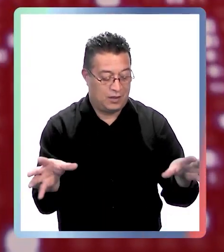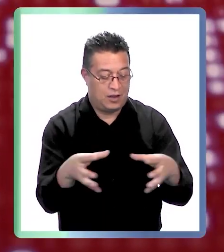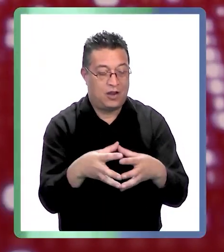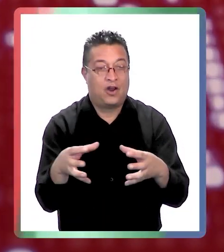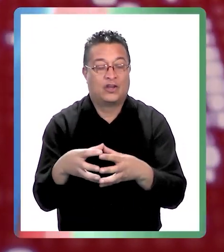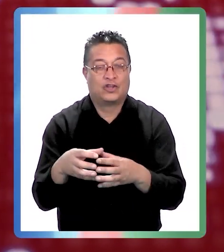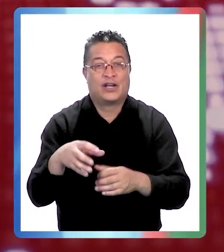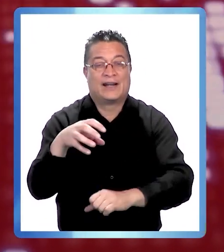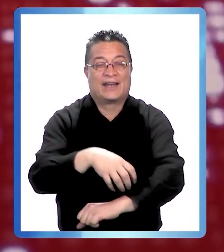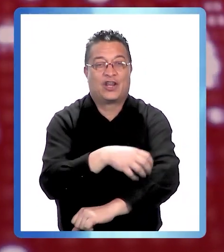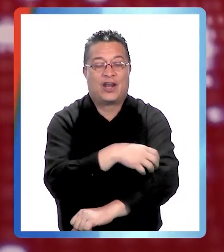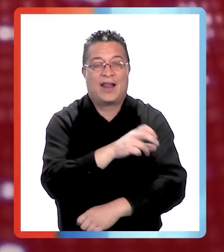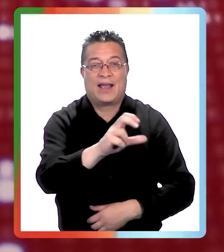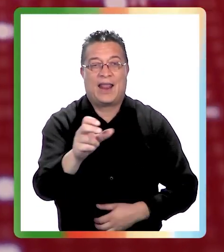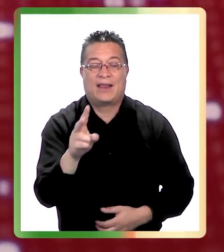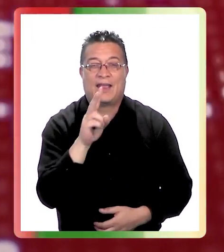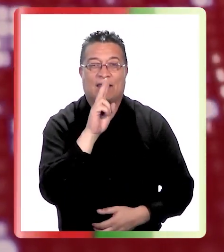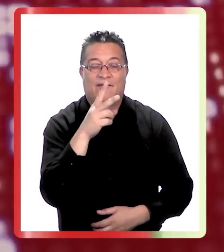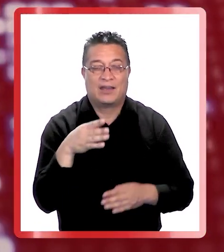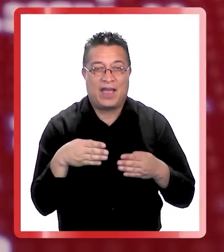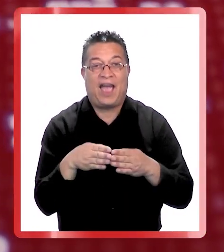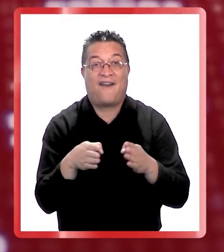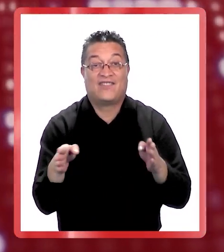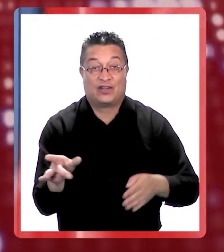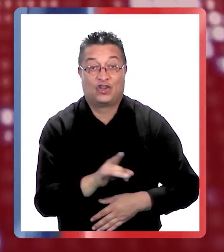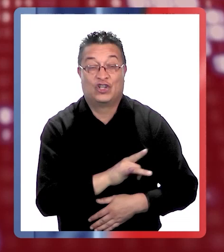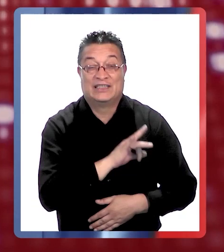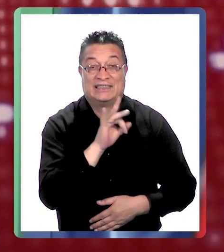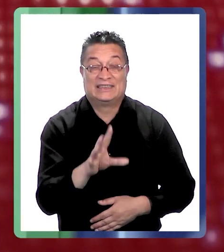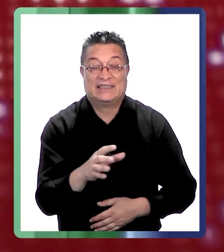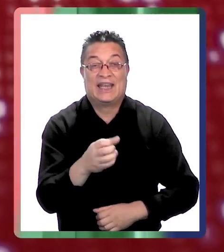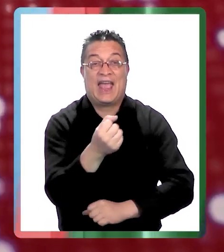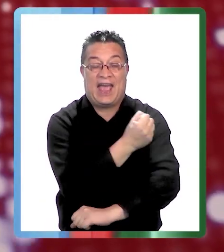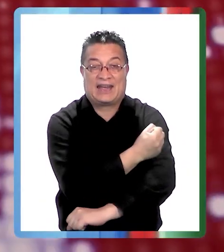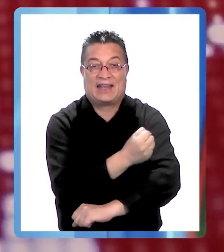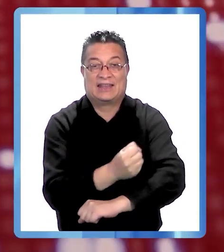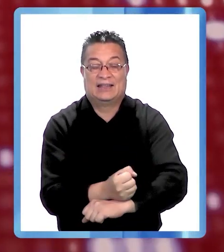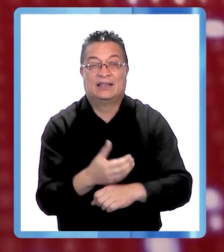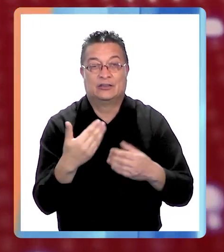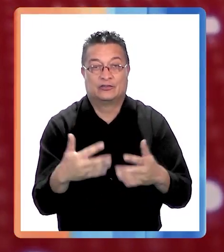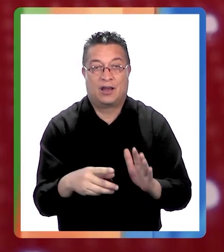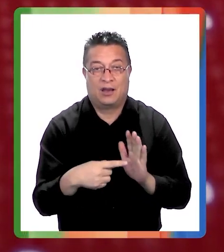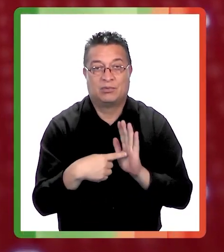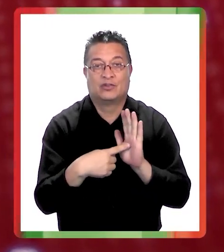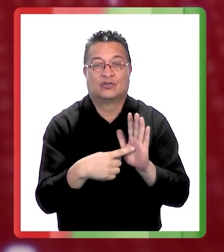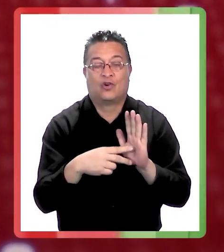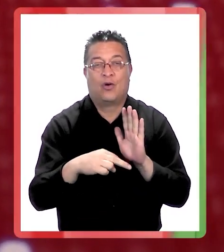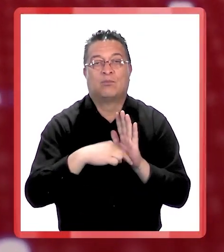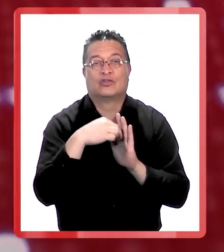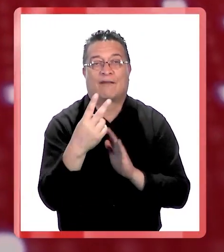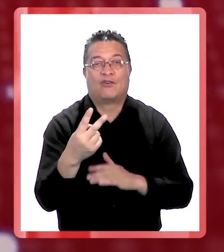Asociación Regional de Canales de Televisión de Señal Abierta de Chile, Arcatel, presentó